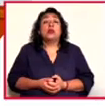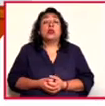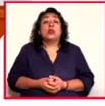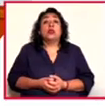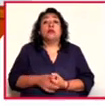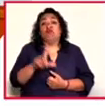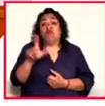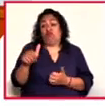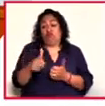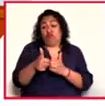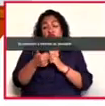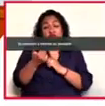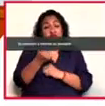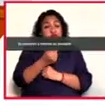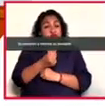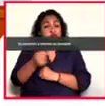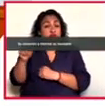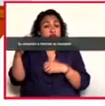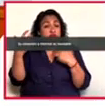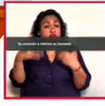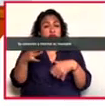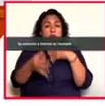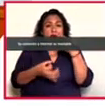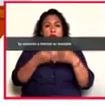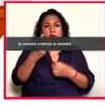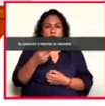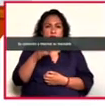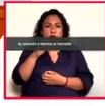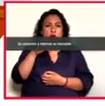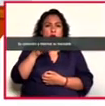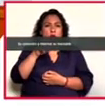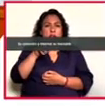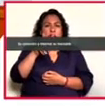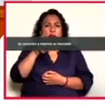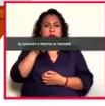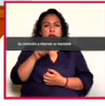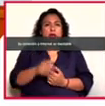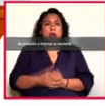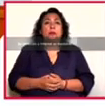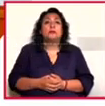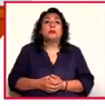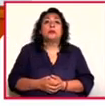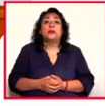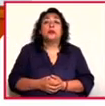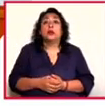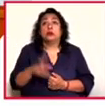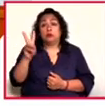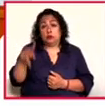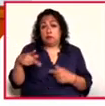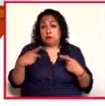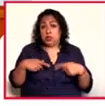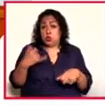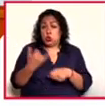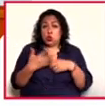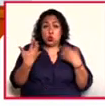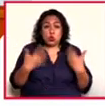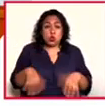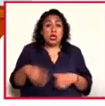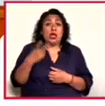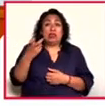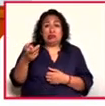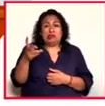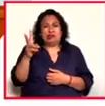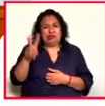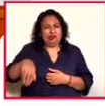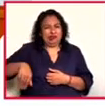Vera. Dios, que volveremos. Bueno, todo un personaje, y esas condiciones difíciles a las que se refiere su hija